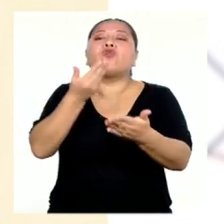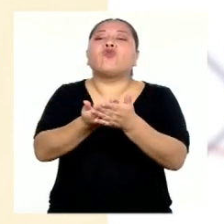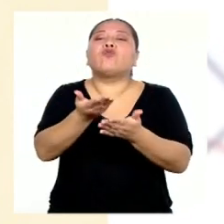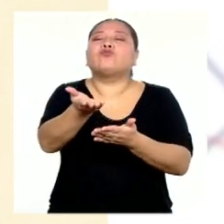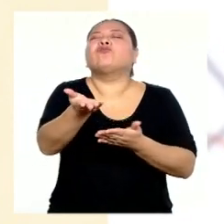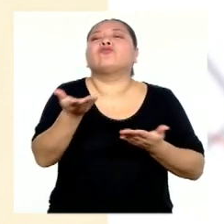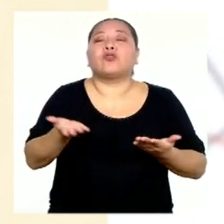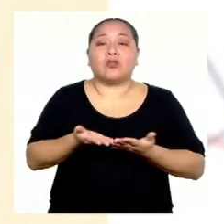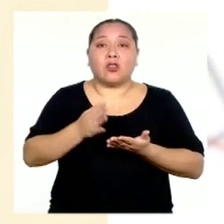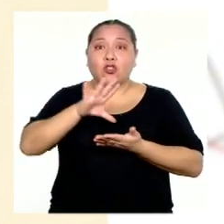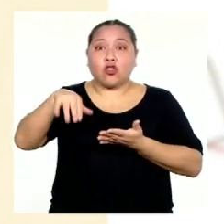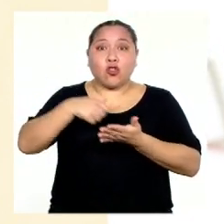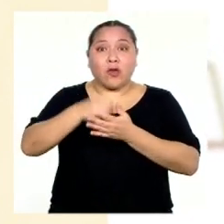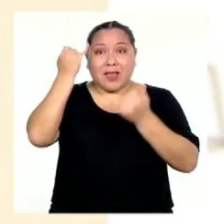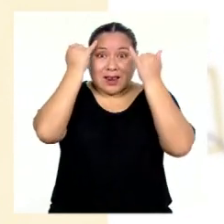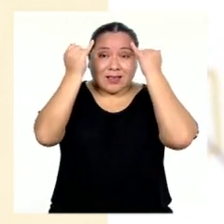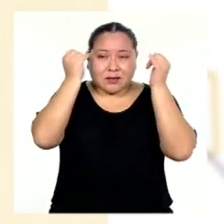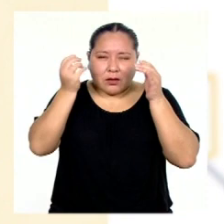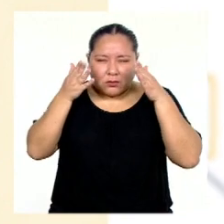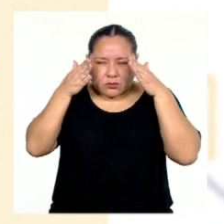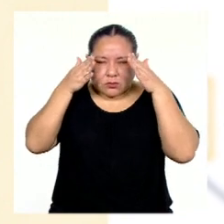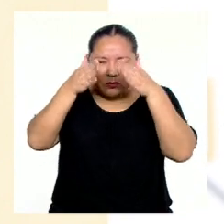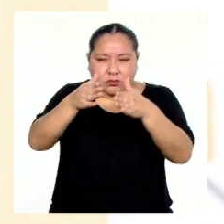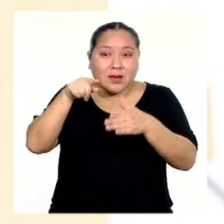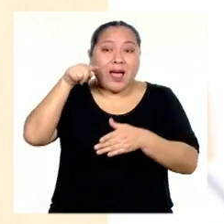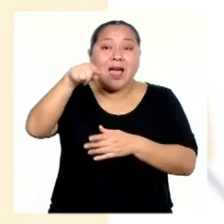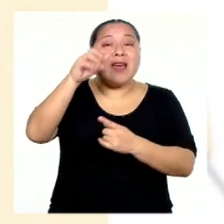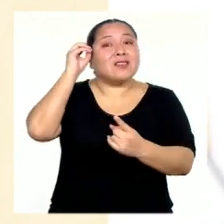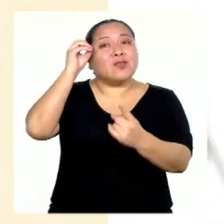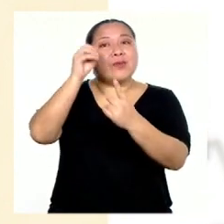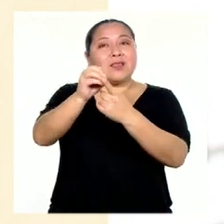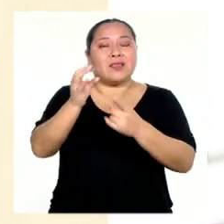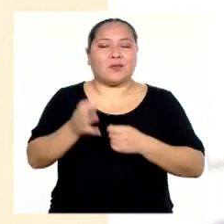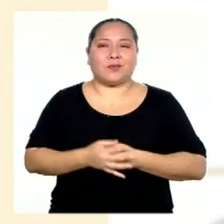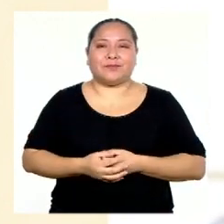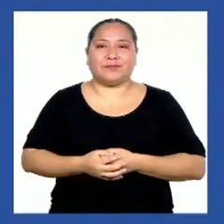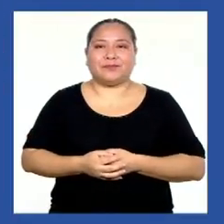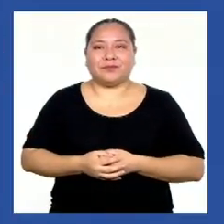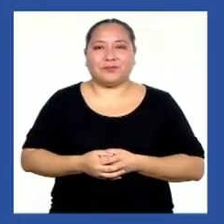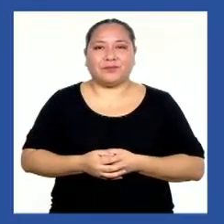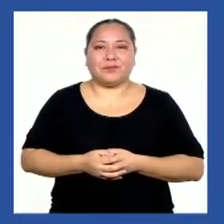todas las ideas apuntarán a un mismo propósito.